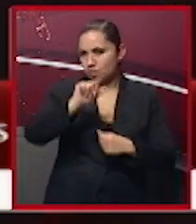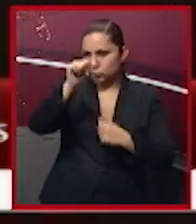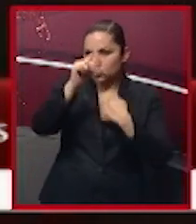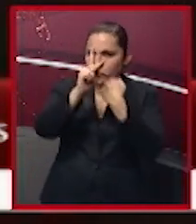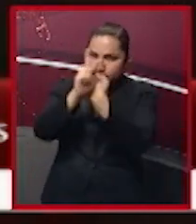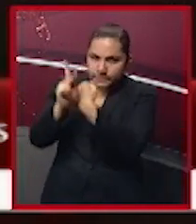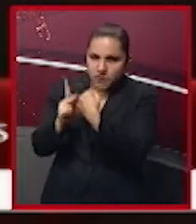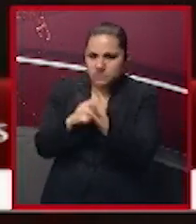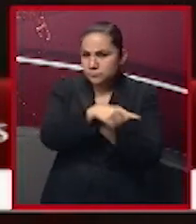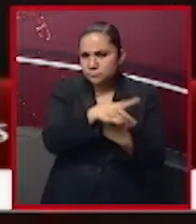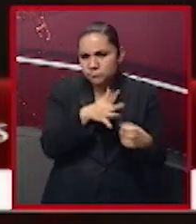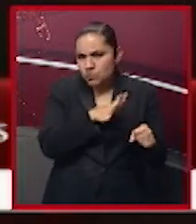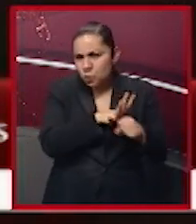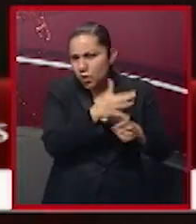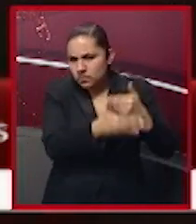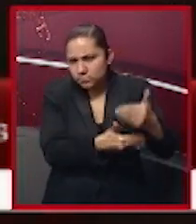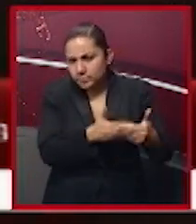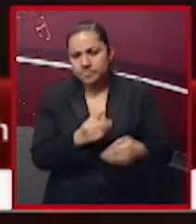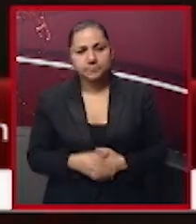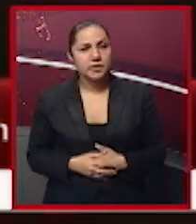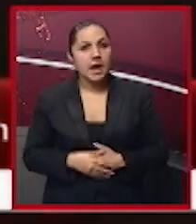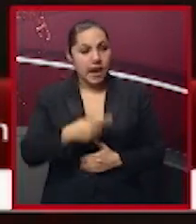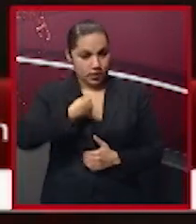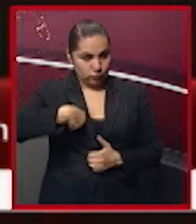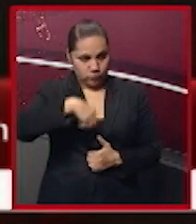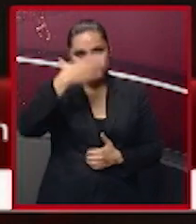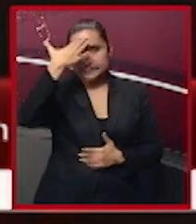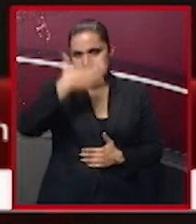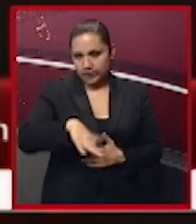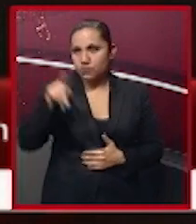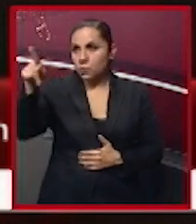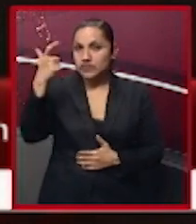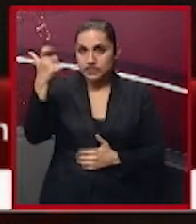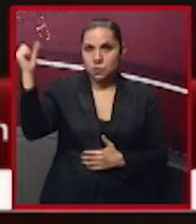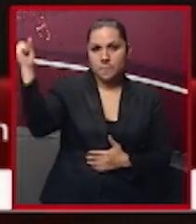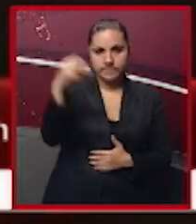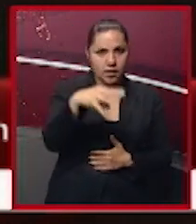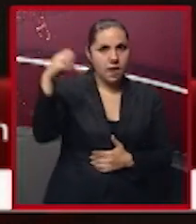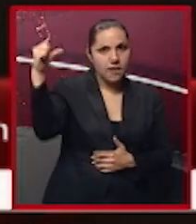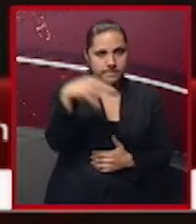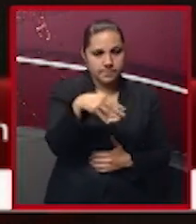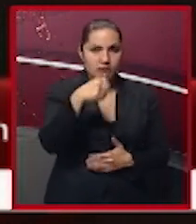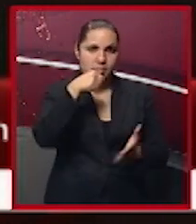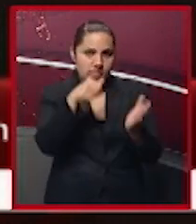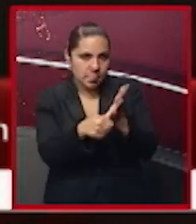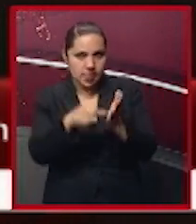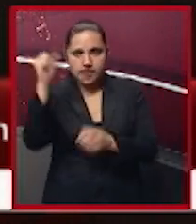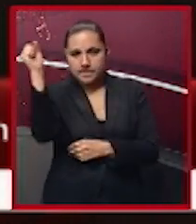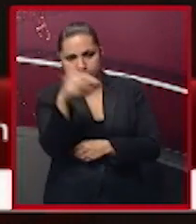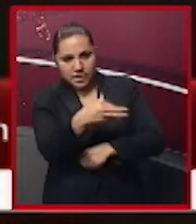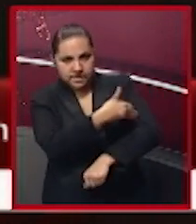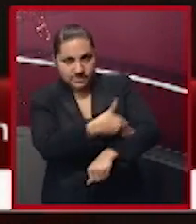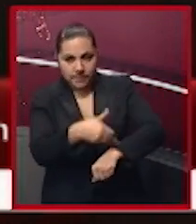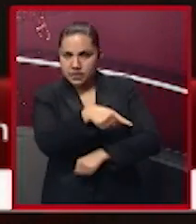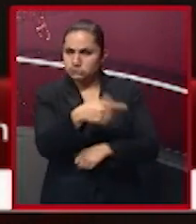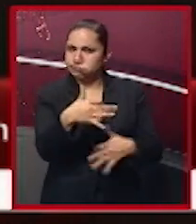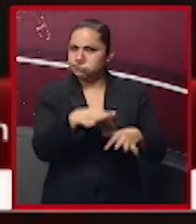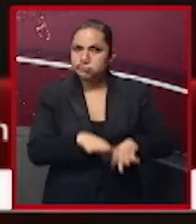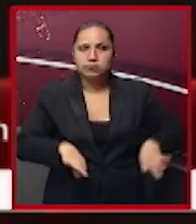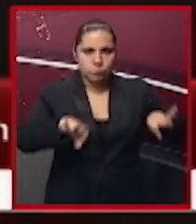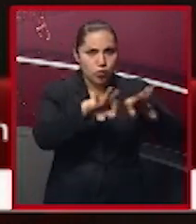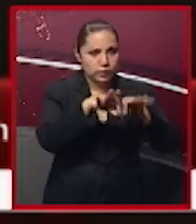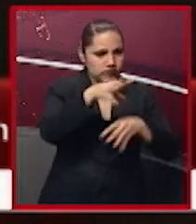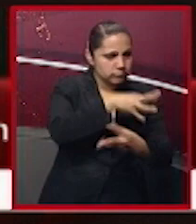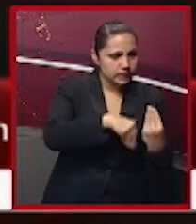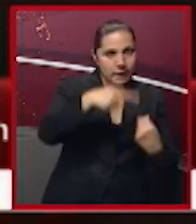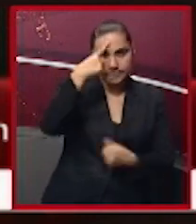Tenemos claro que las remesas representan una gran oportunidad para complementar los presupuestos públicos y enfocados a abatir la pobreza y elevar la